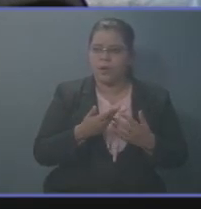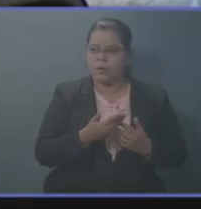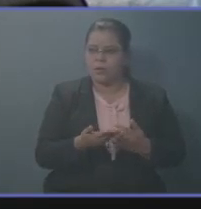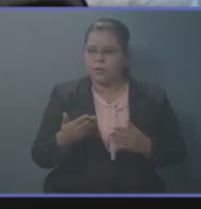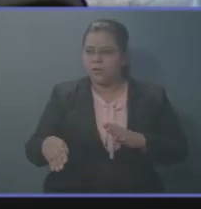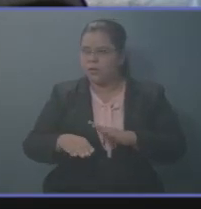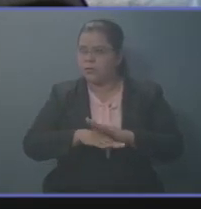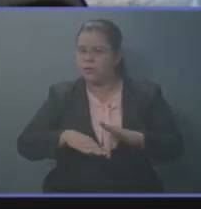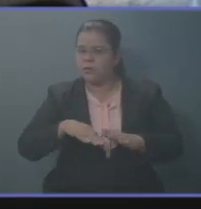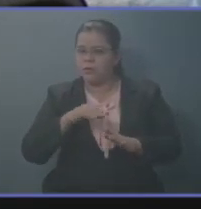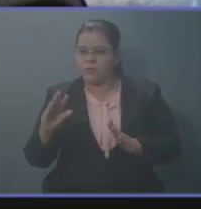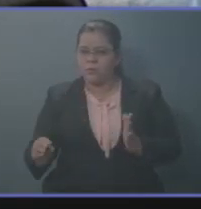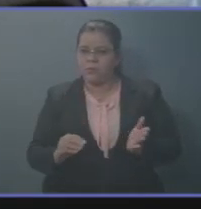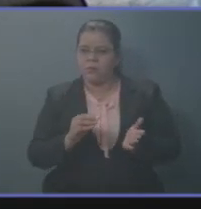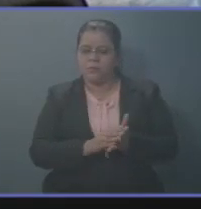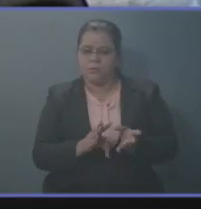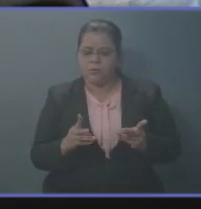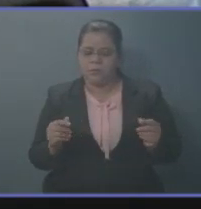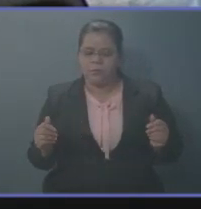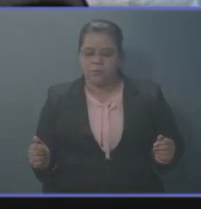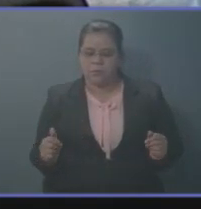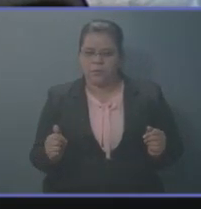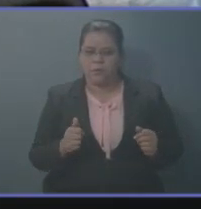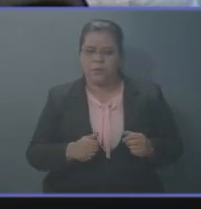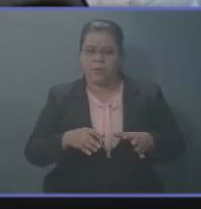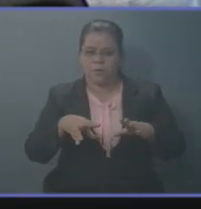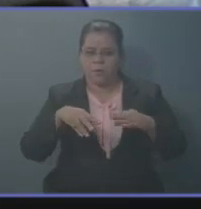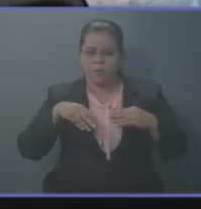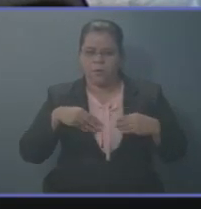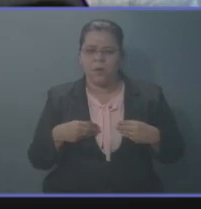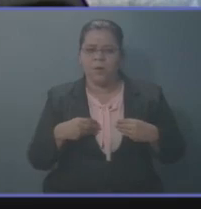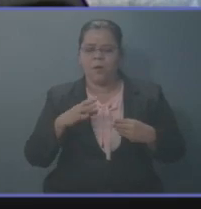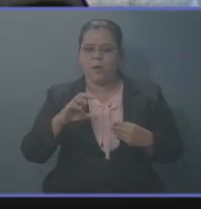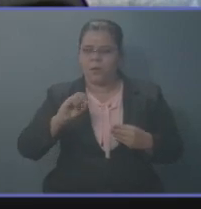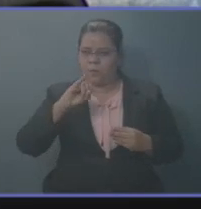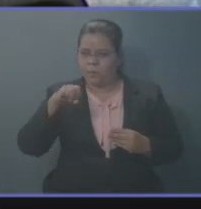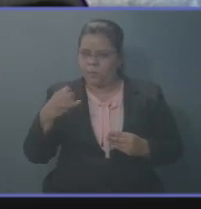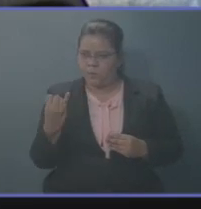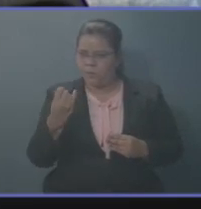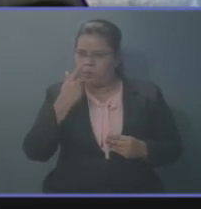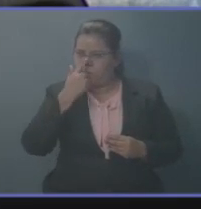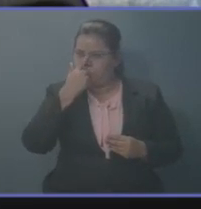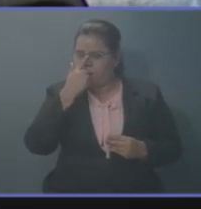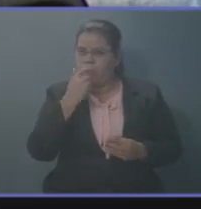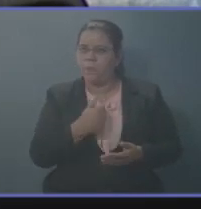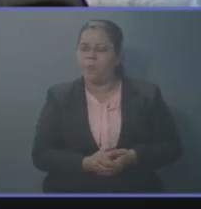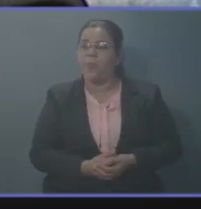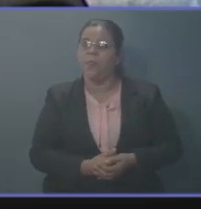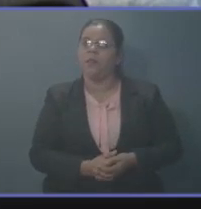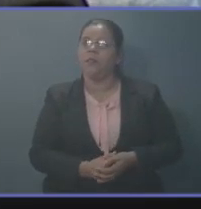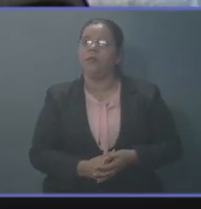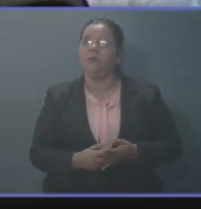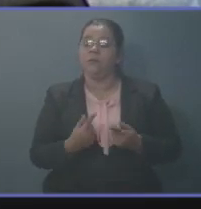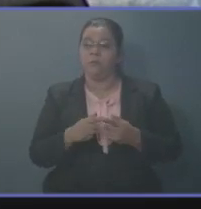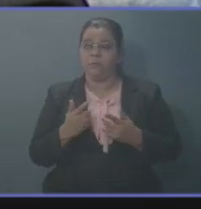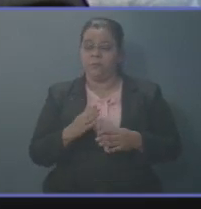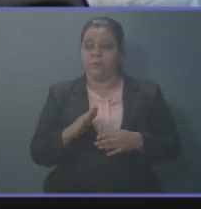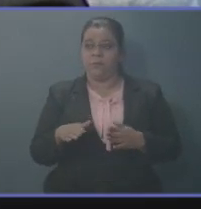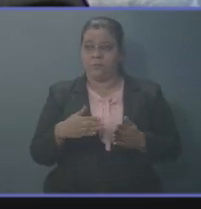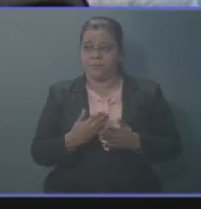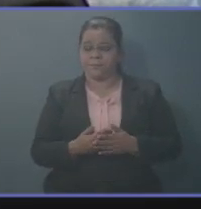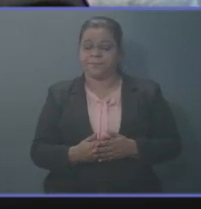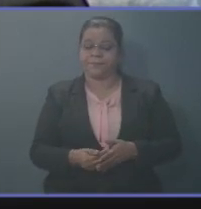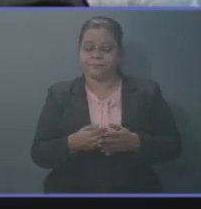mínimos relacionados en la resolución de admisión emitida por la Sala de lo Constitucional de la Corte Suprema de Justicia en el amparo